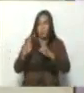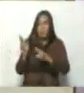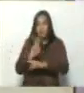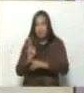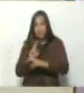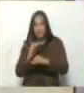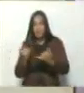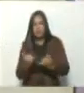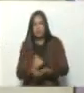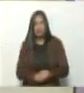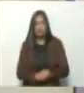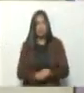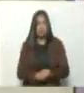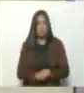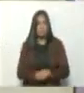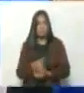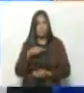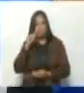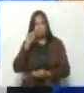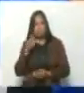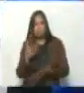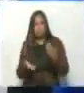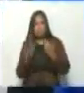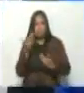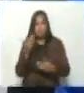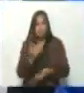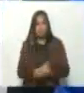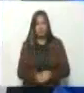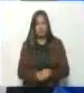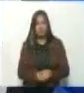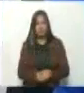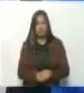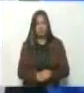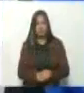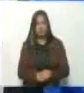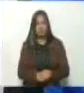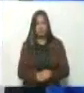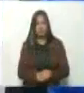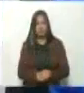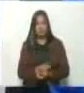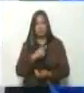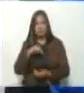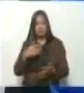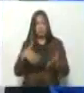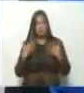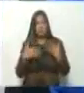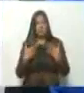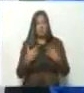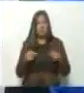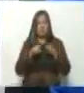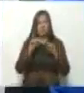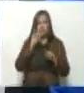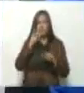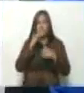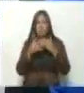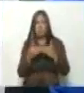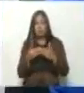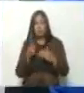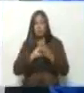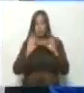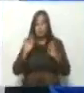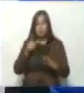respuesta. Distinto. Y eso es importante. Y eso es muy importante. Por eso nos alegra que nos informen eso, porque también